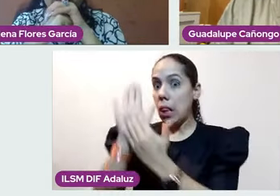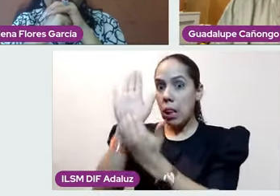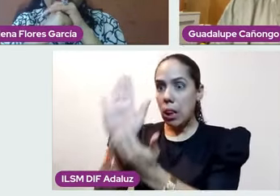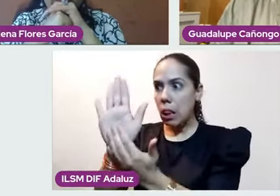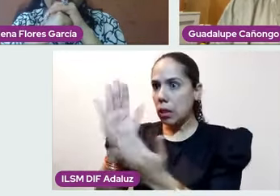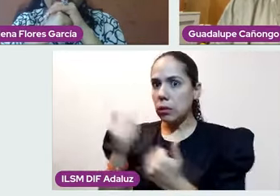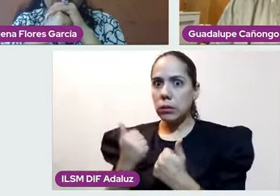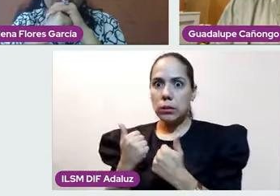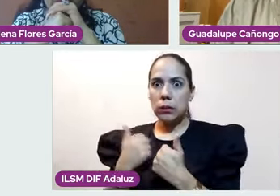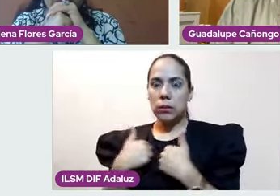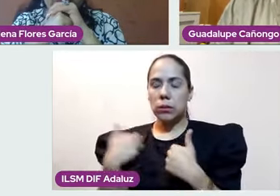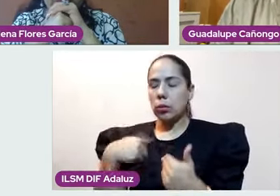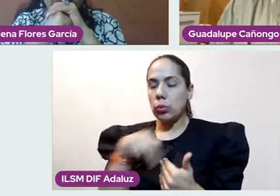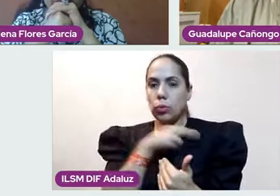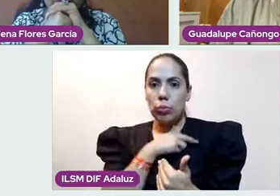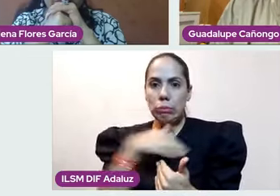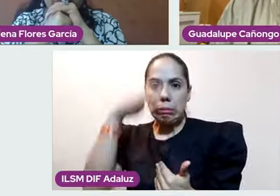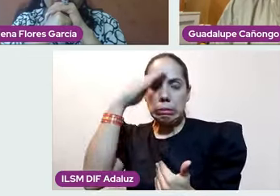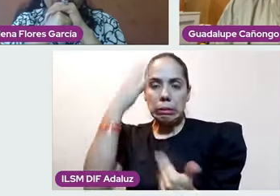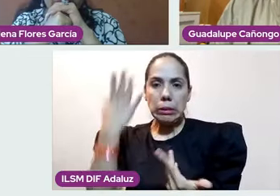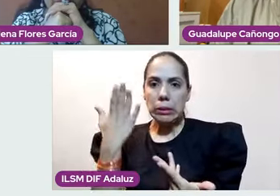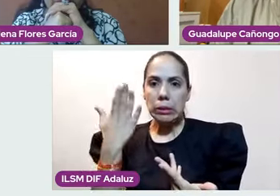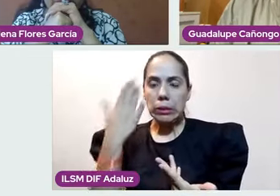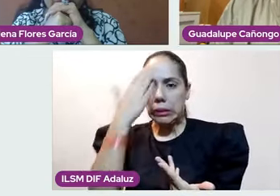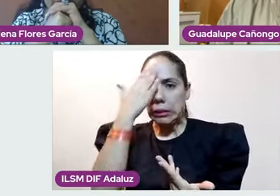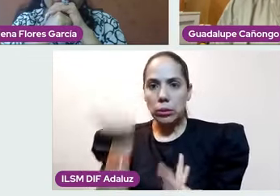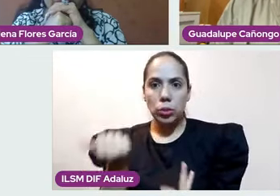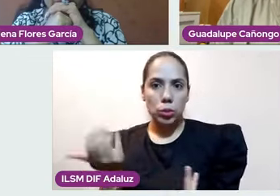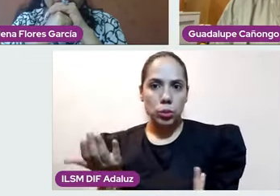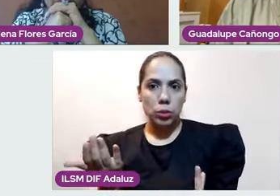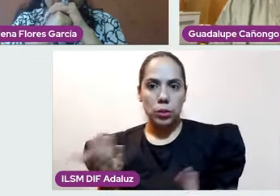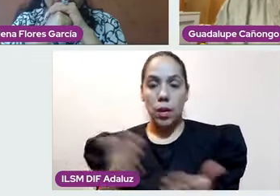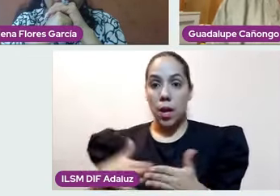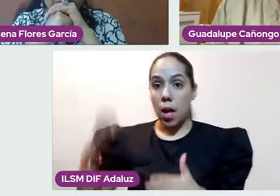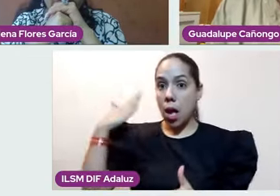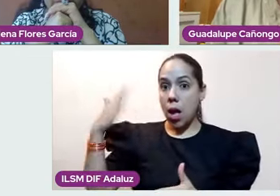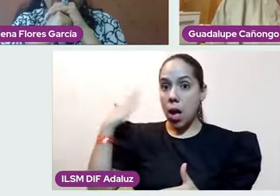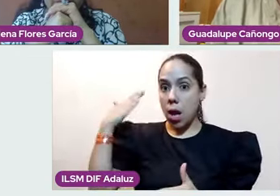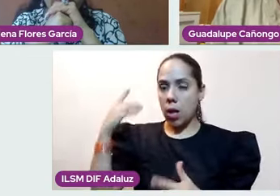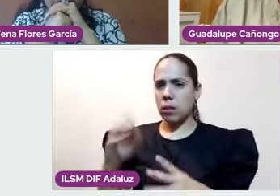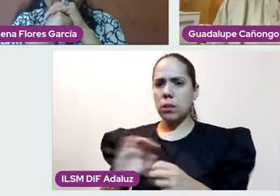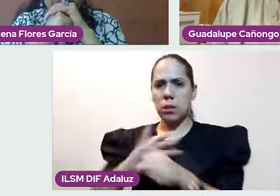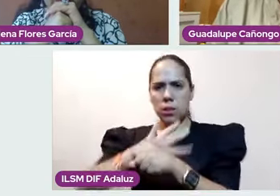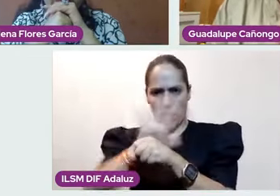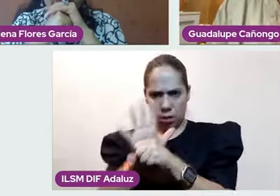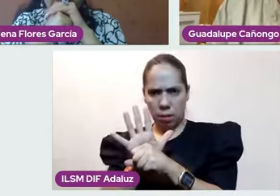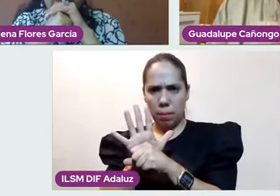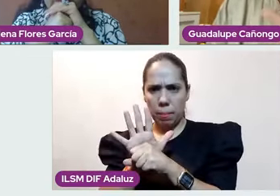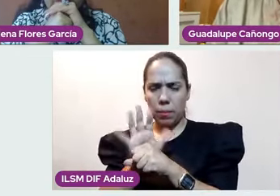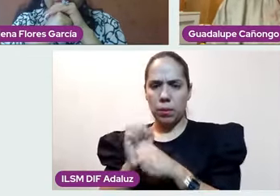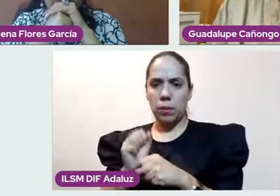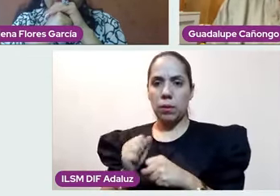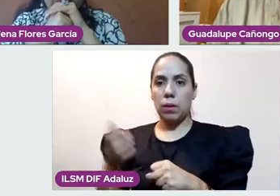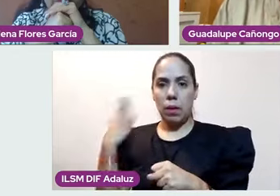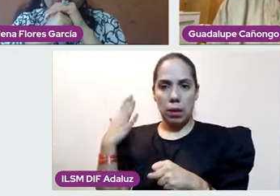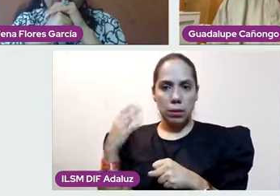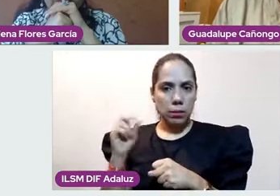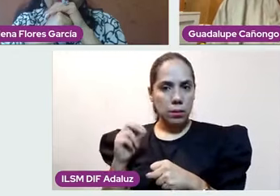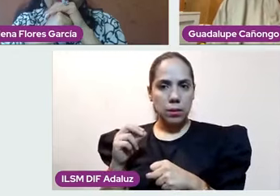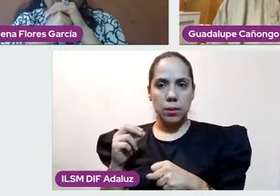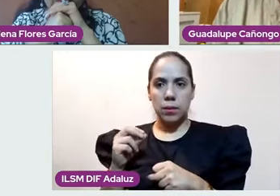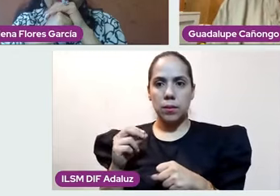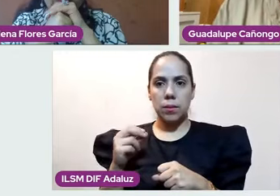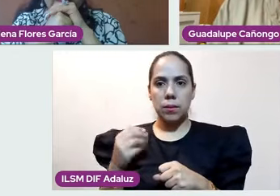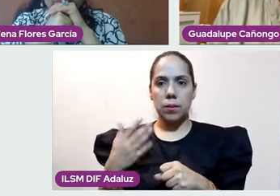encuesta, antes de la pandemia, pues muy poquita gente de entre 40 y 50, antes de la pandemia conocía